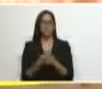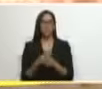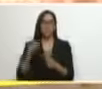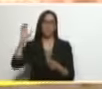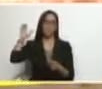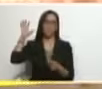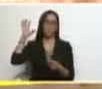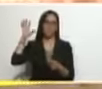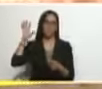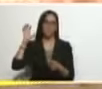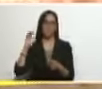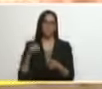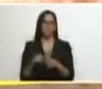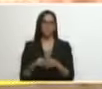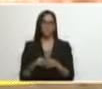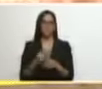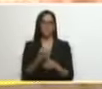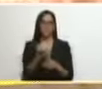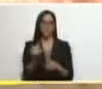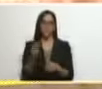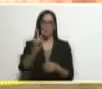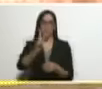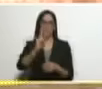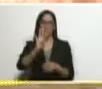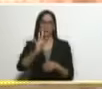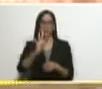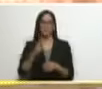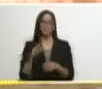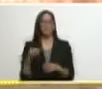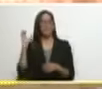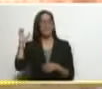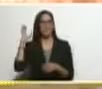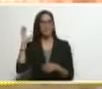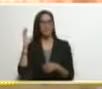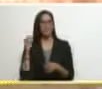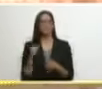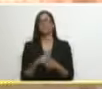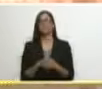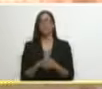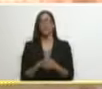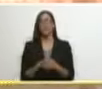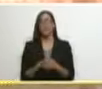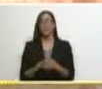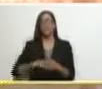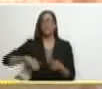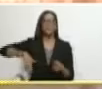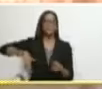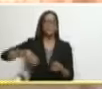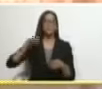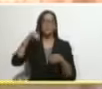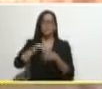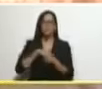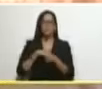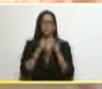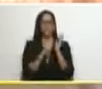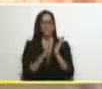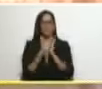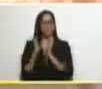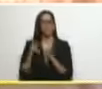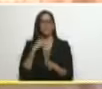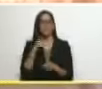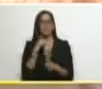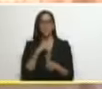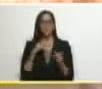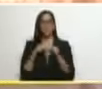Estado número 24, el Estado de la Guayana Esequiba, dentro de la Organización Política